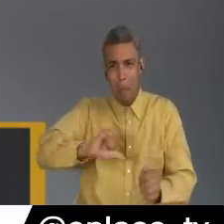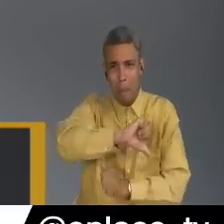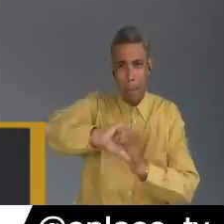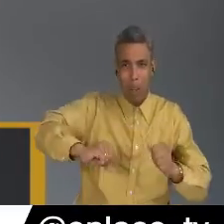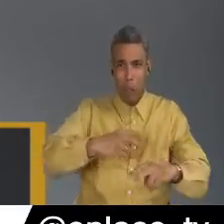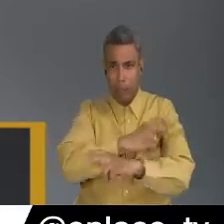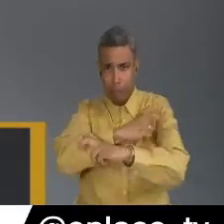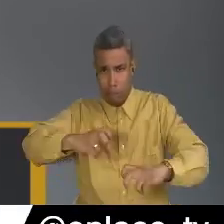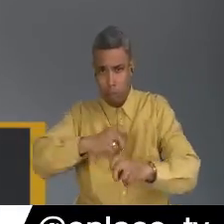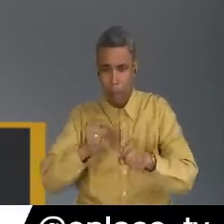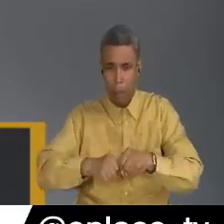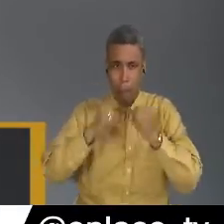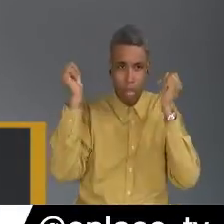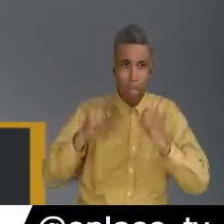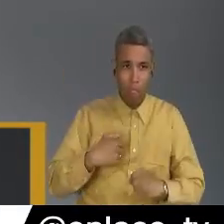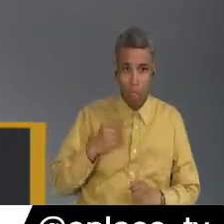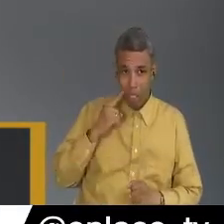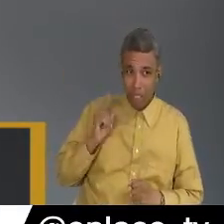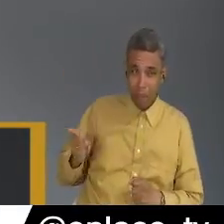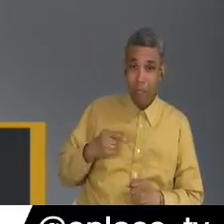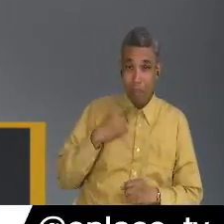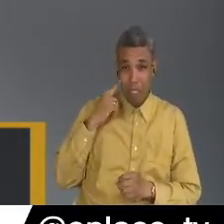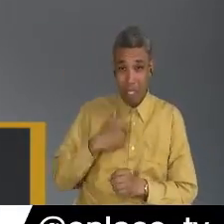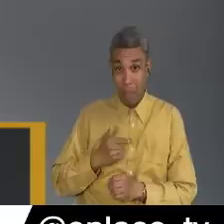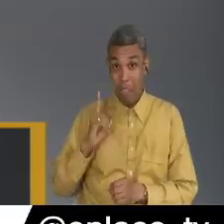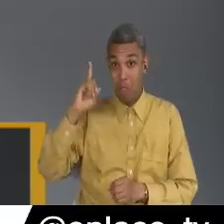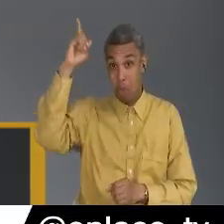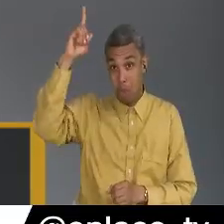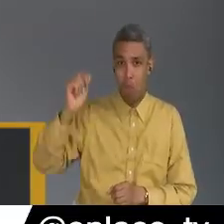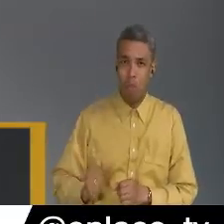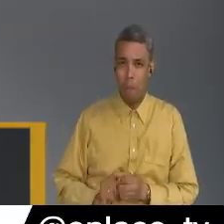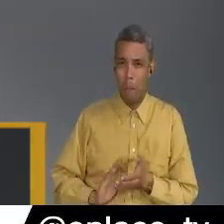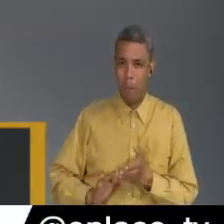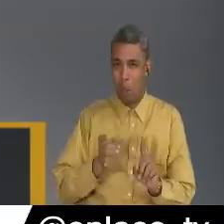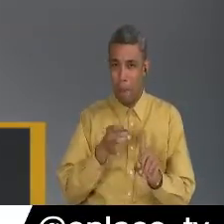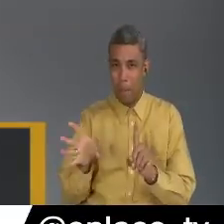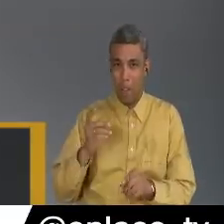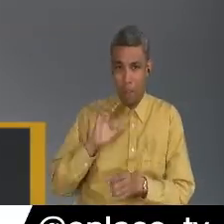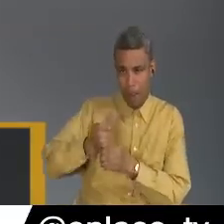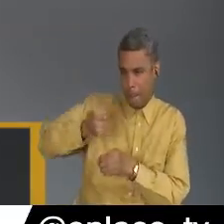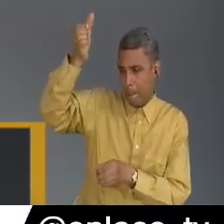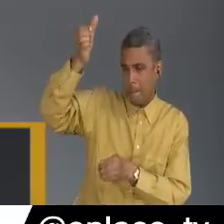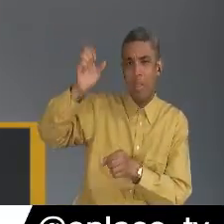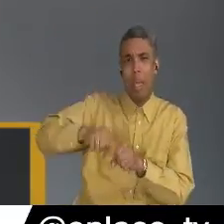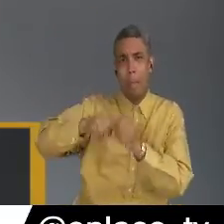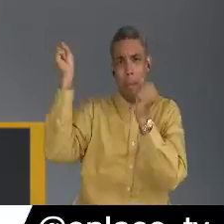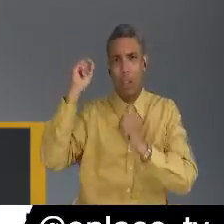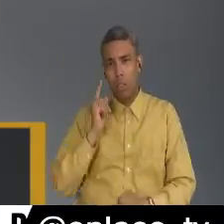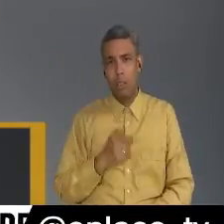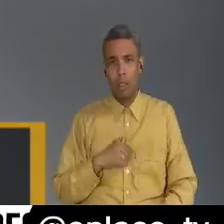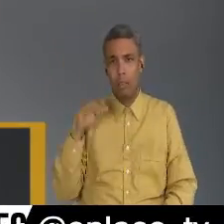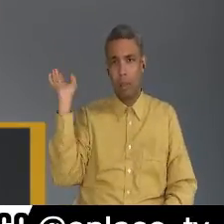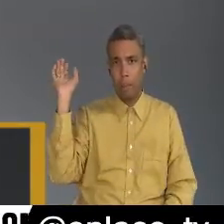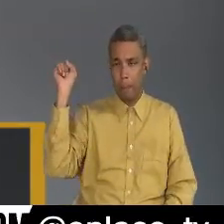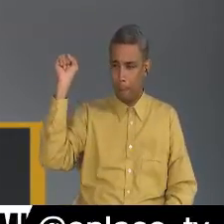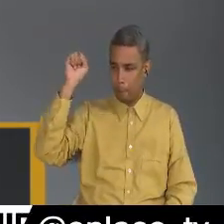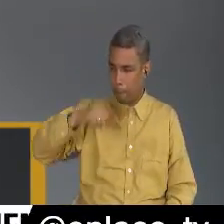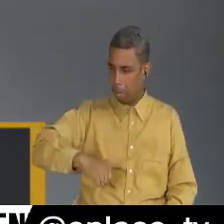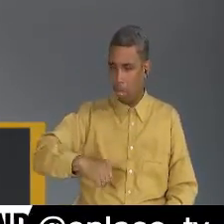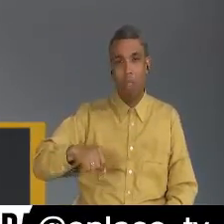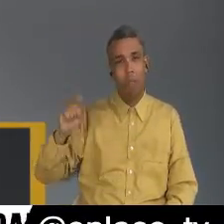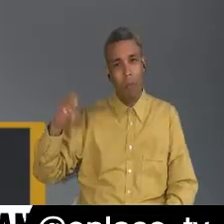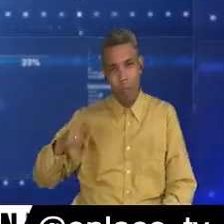partió y quedaron los tubos a la intemperie que pueden ocasionar una lesión a los niños. Y la zona, según el reportero ciudadano, también